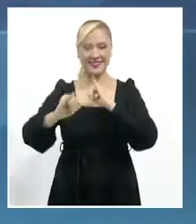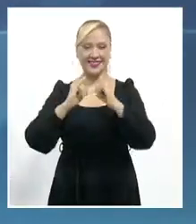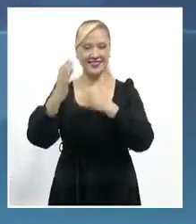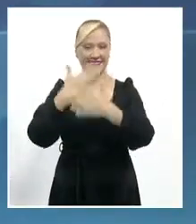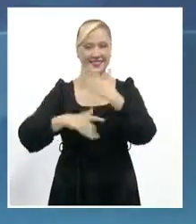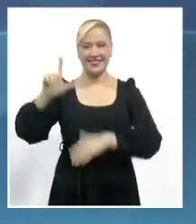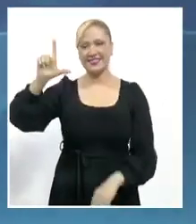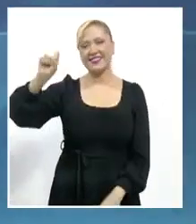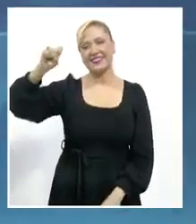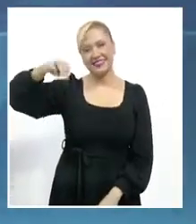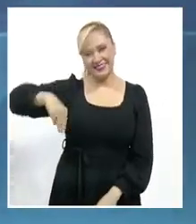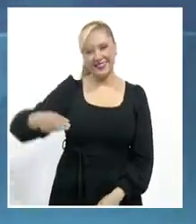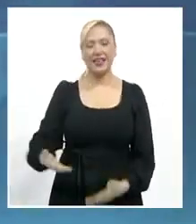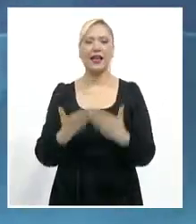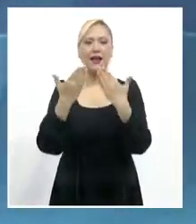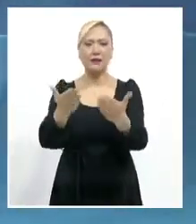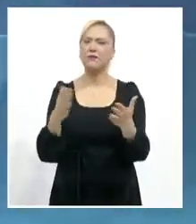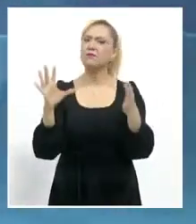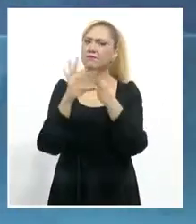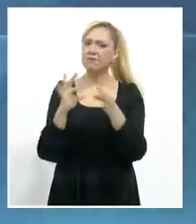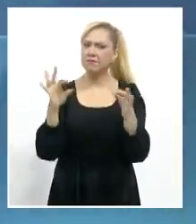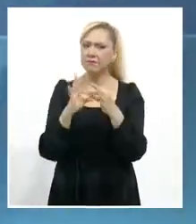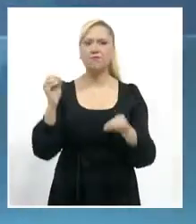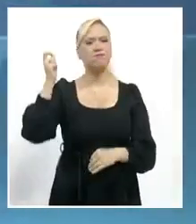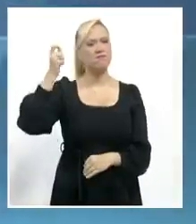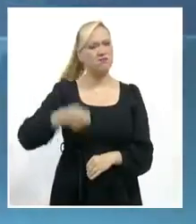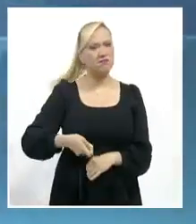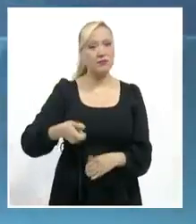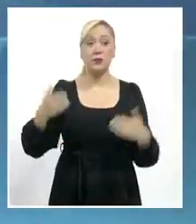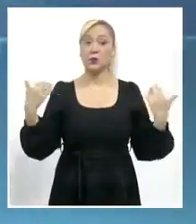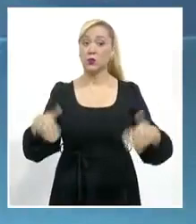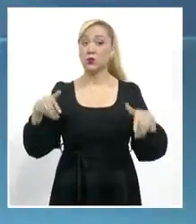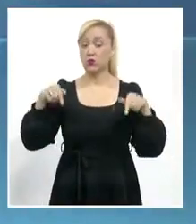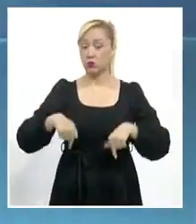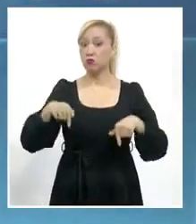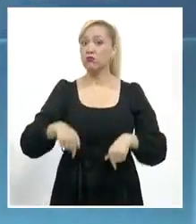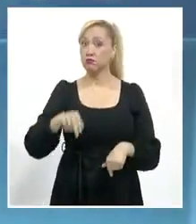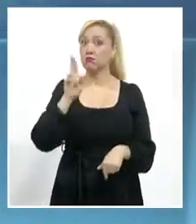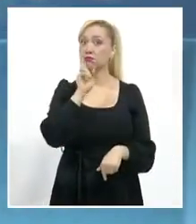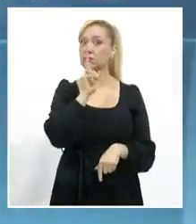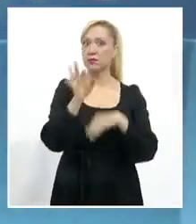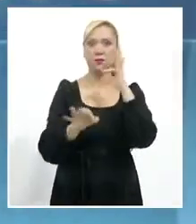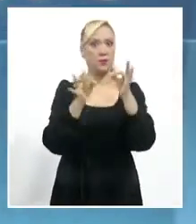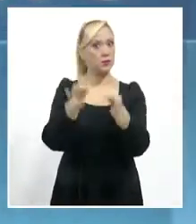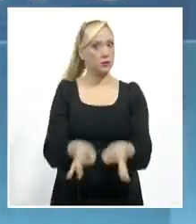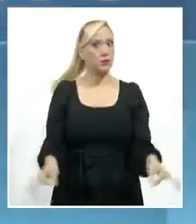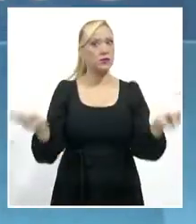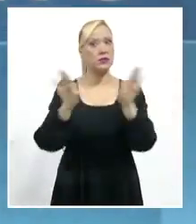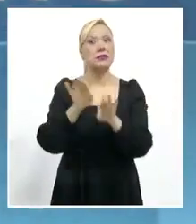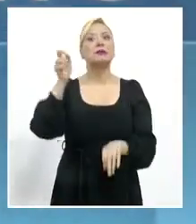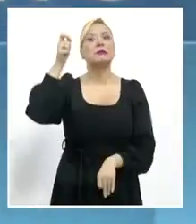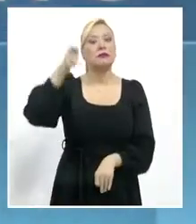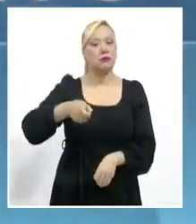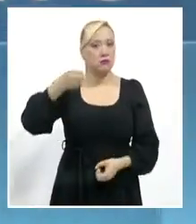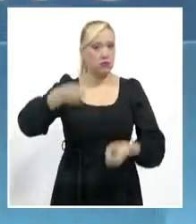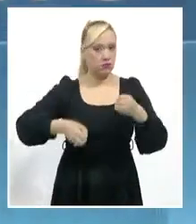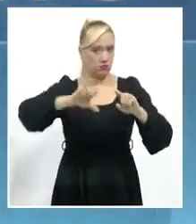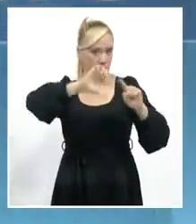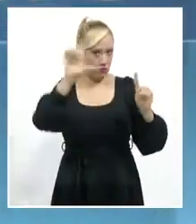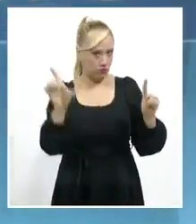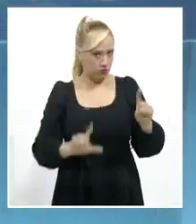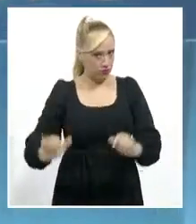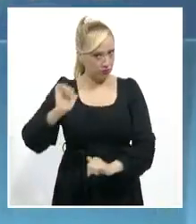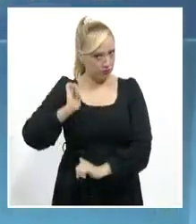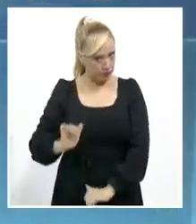lengua de señas mexicana, lo invitamos a quedarse con nosotros. Le tenemos la información más destacada de lo que ha ocurrido en el Poder Judicial